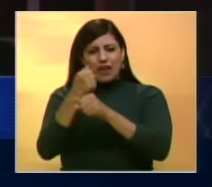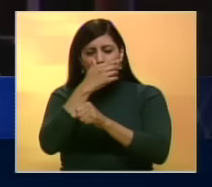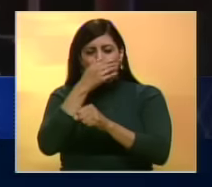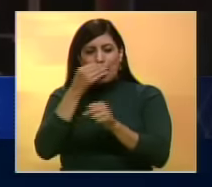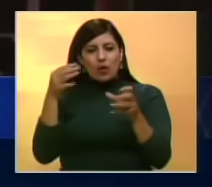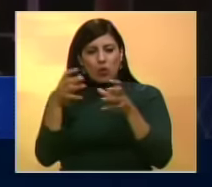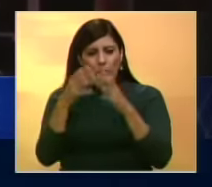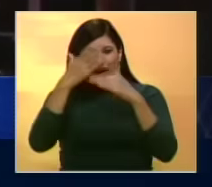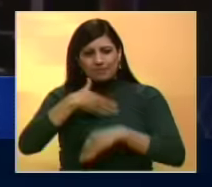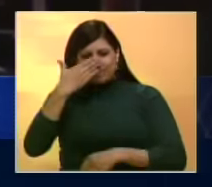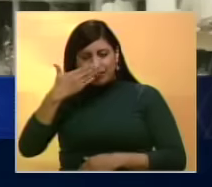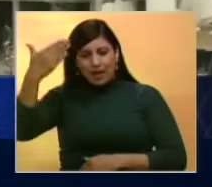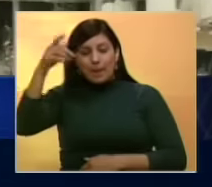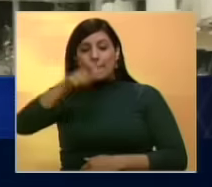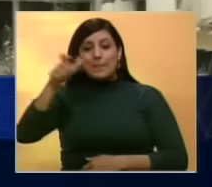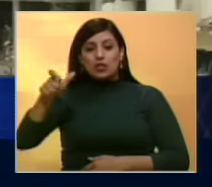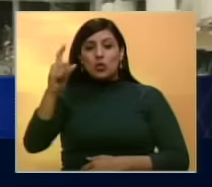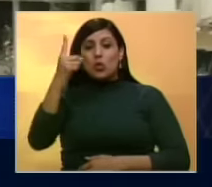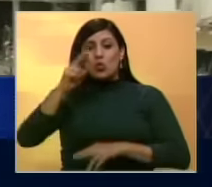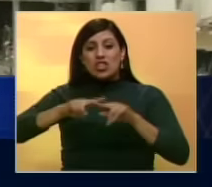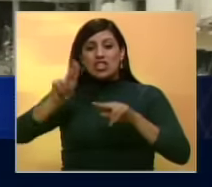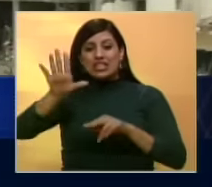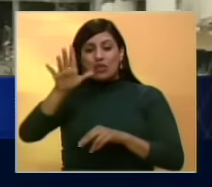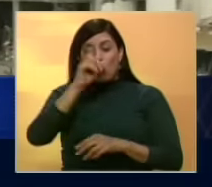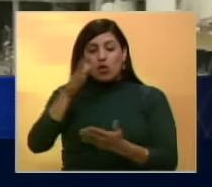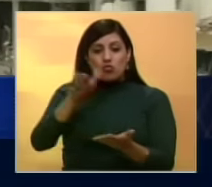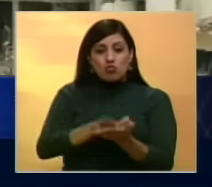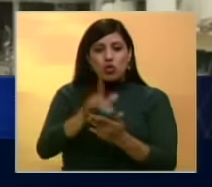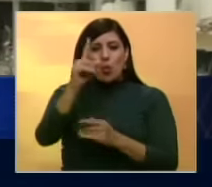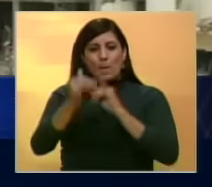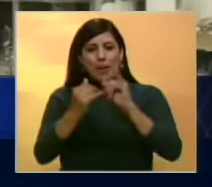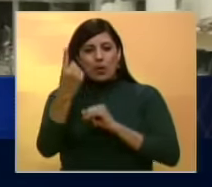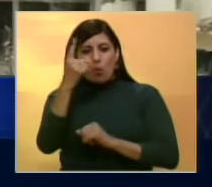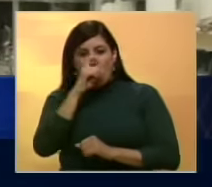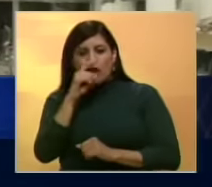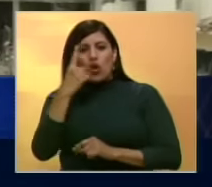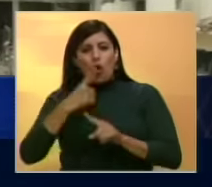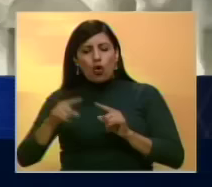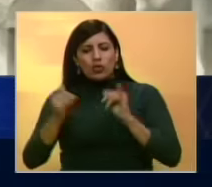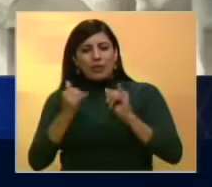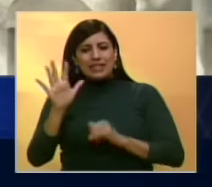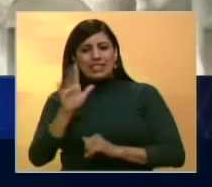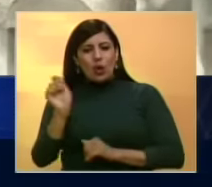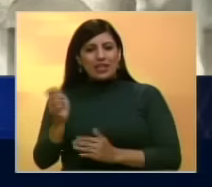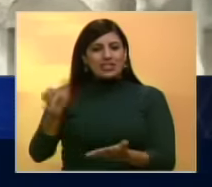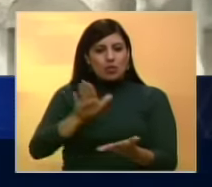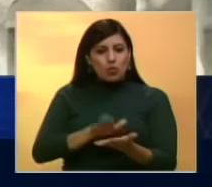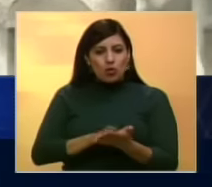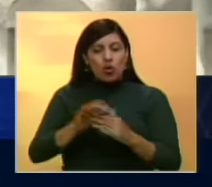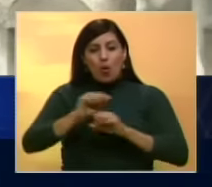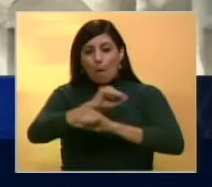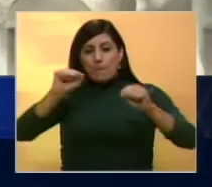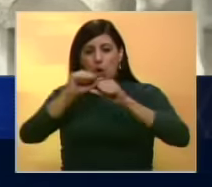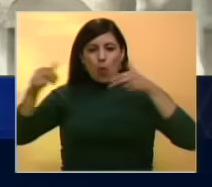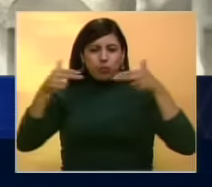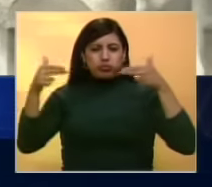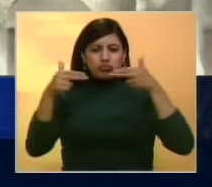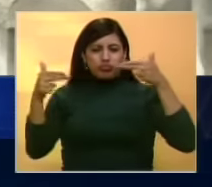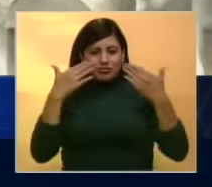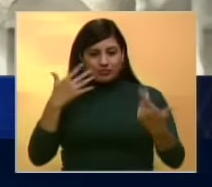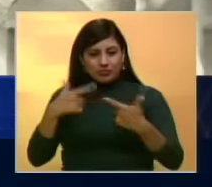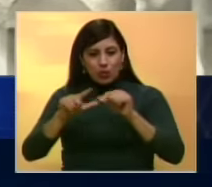kurdistán entre las víctimas hubo un niño de 5 años un bebé de un año y otro de 5 meses tras la explosión y un tiroteo agentes de